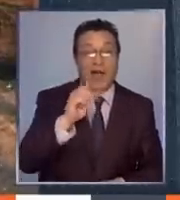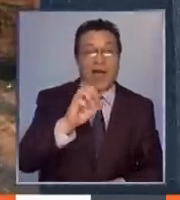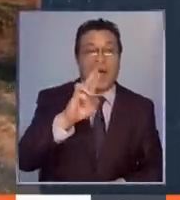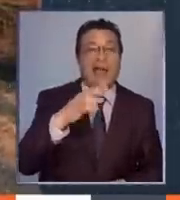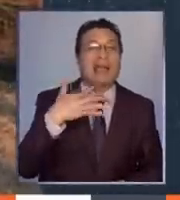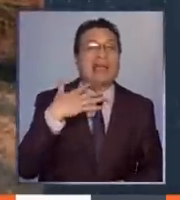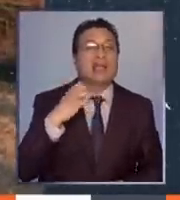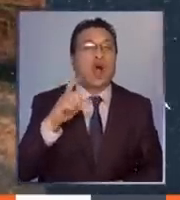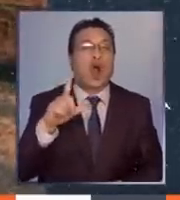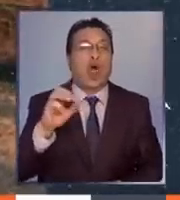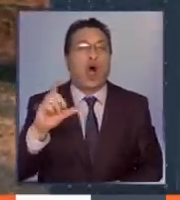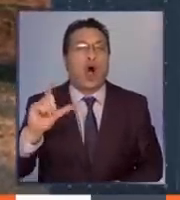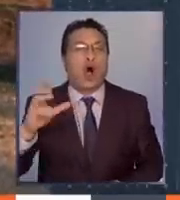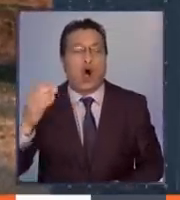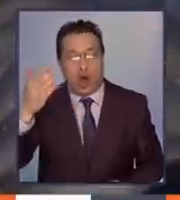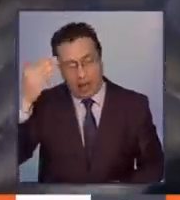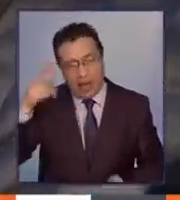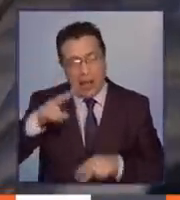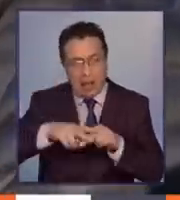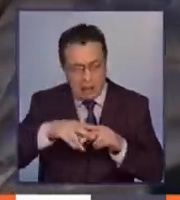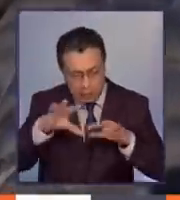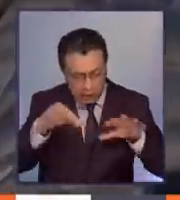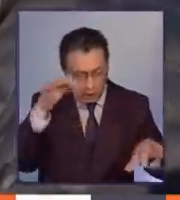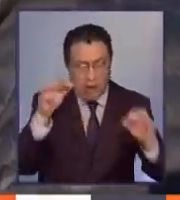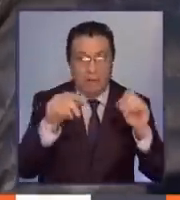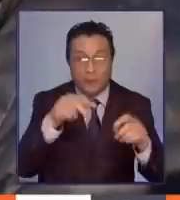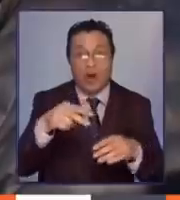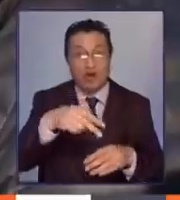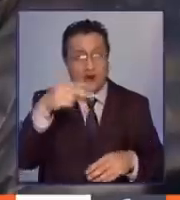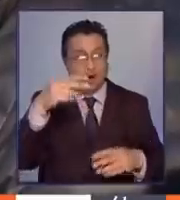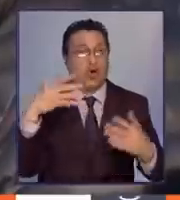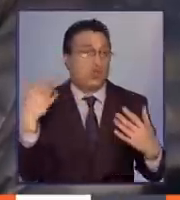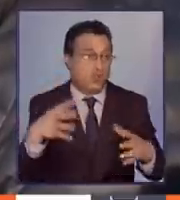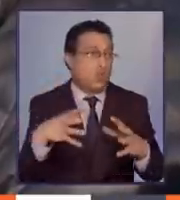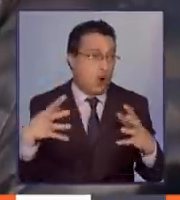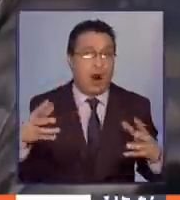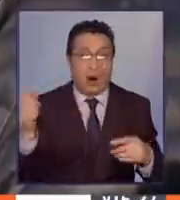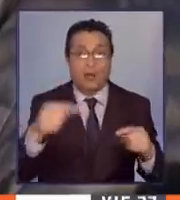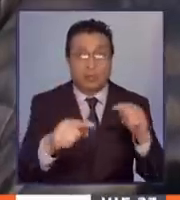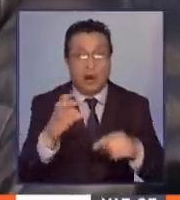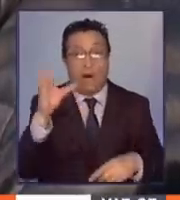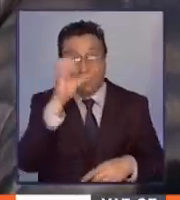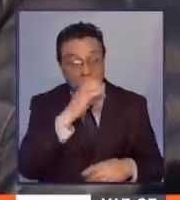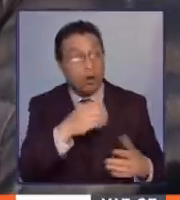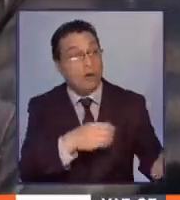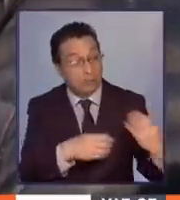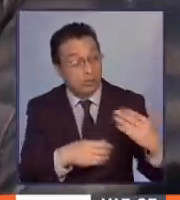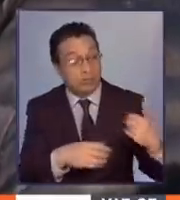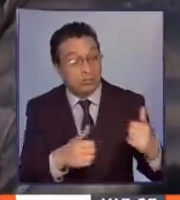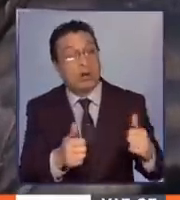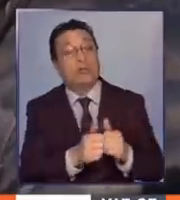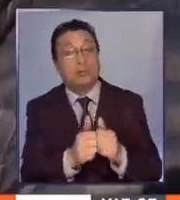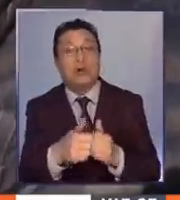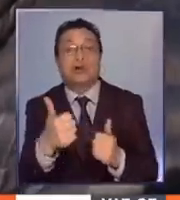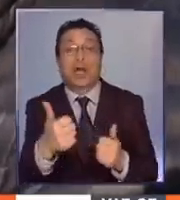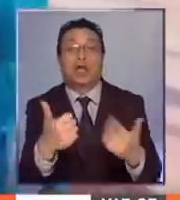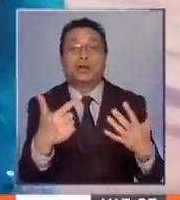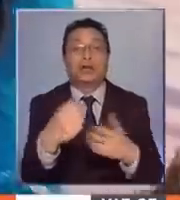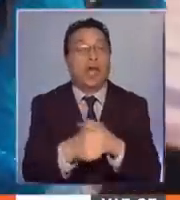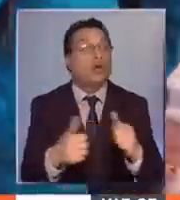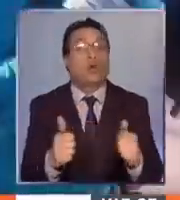acá en la zona norte eran potentes y me pasaban a buscar y yo salía 6, 7 años con los